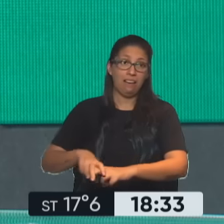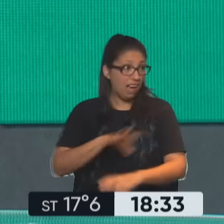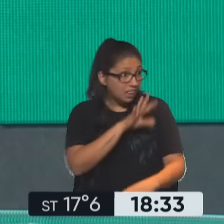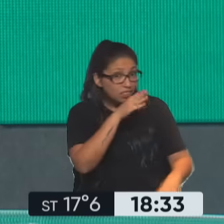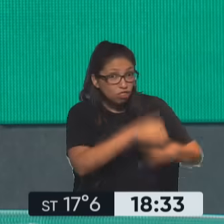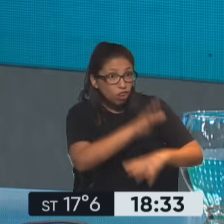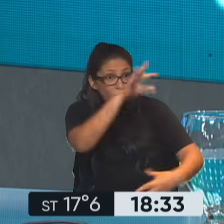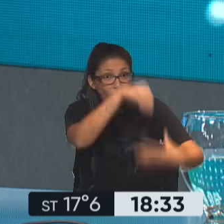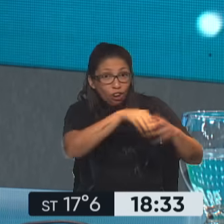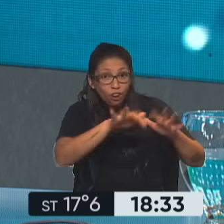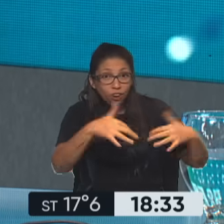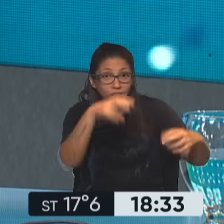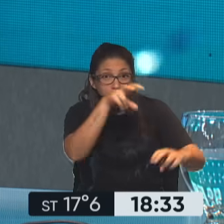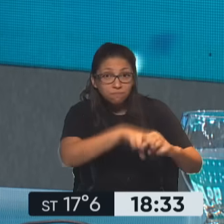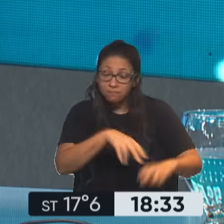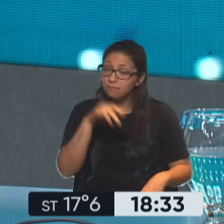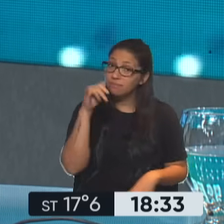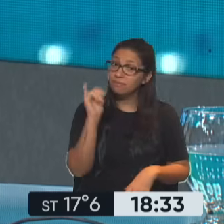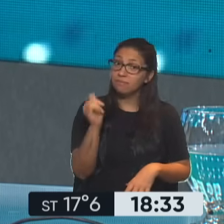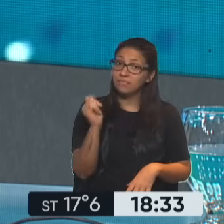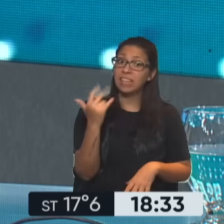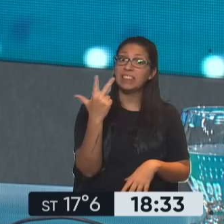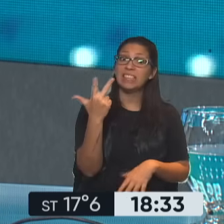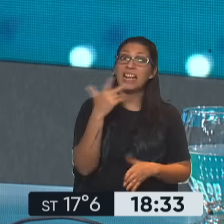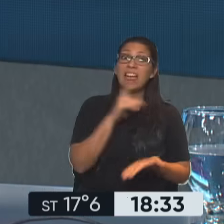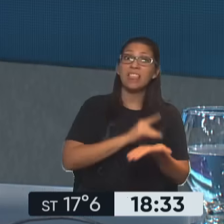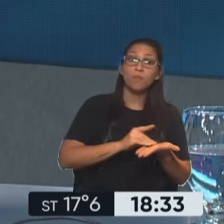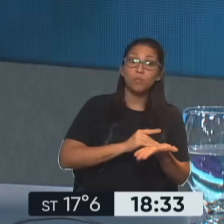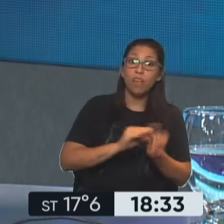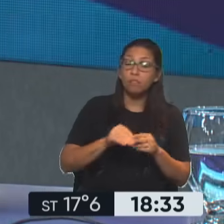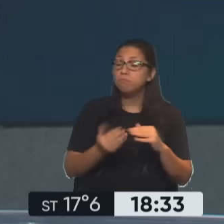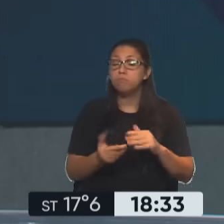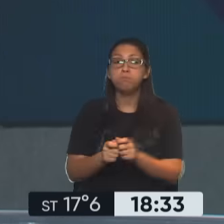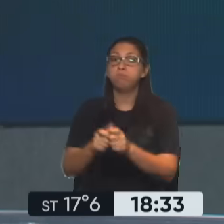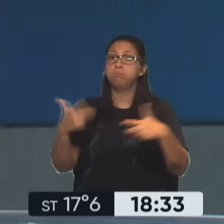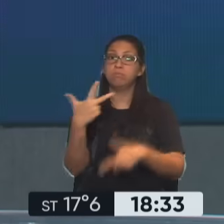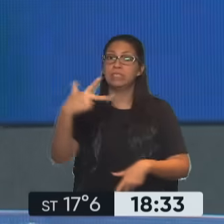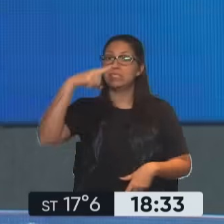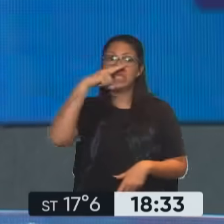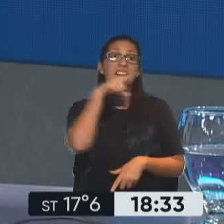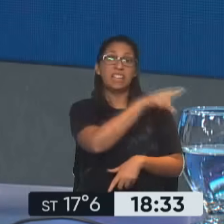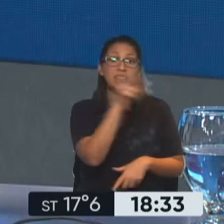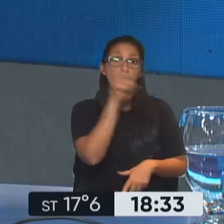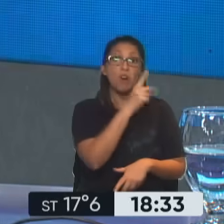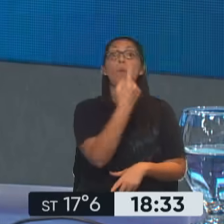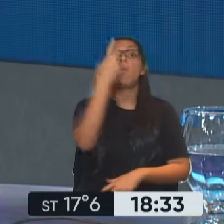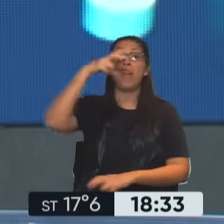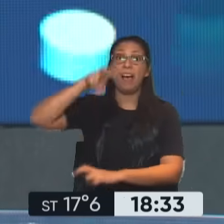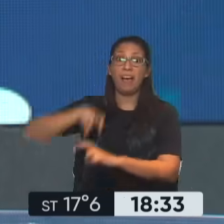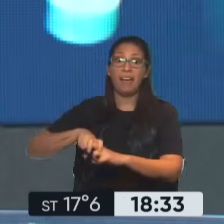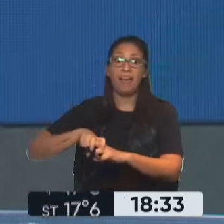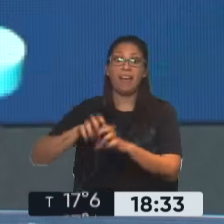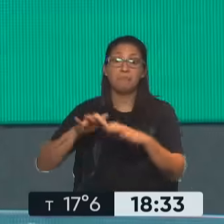Sí, claro. Avanza No. pasó de 3 diputados a 37. Y ella es una de ellos. Y ella es una de ellos, y en la Y tendrá Cámara de